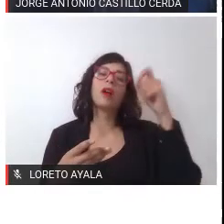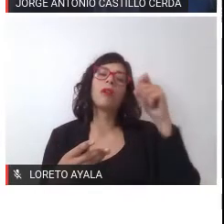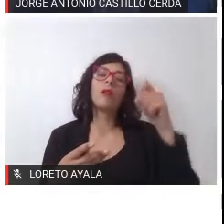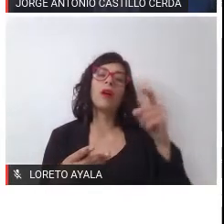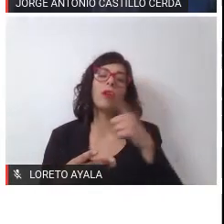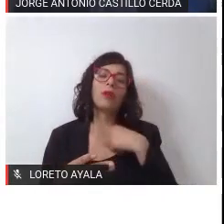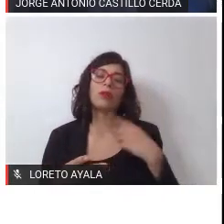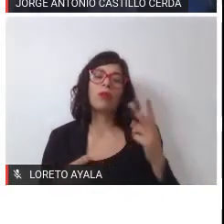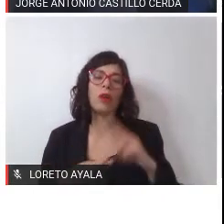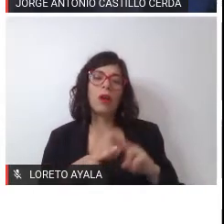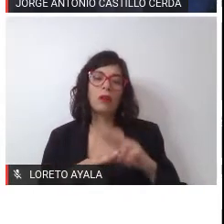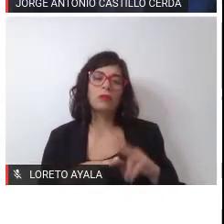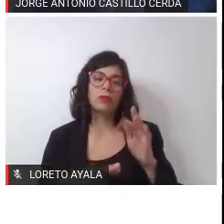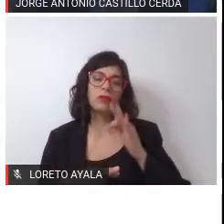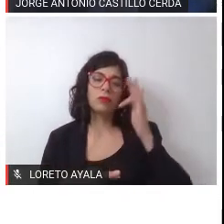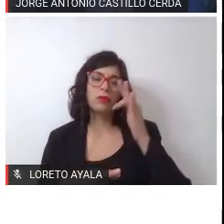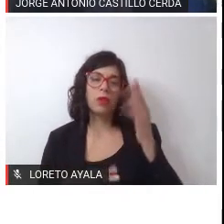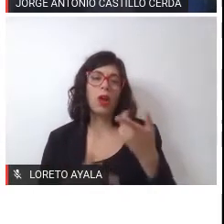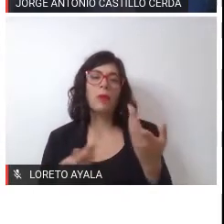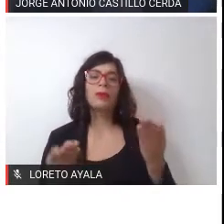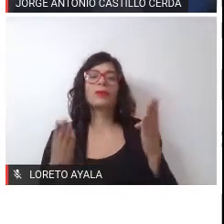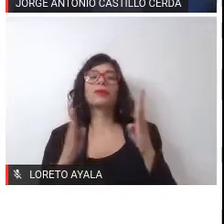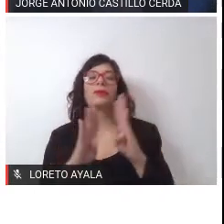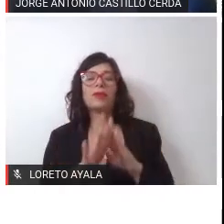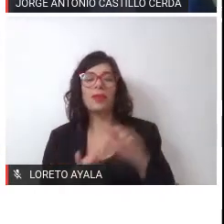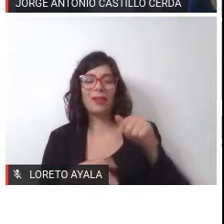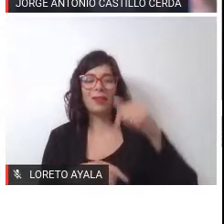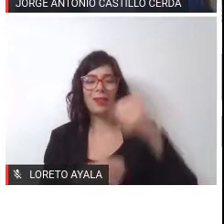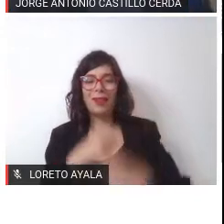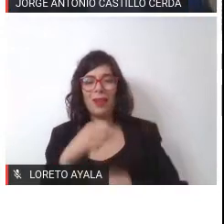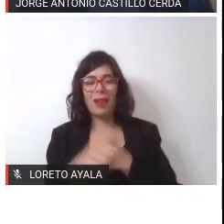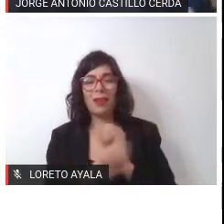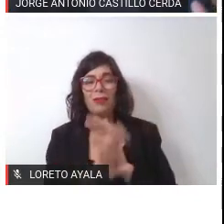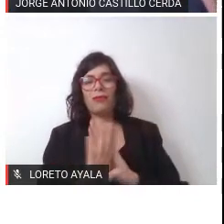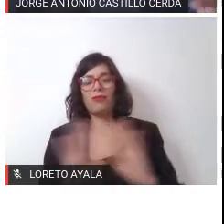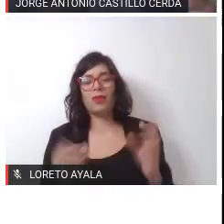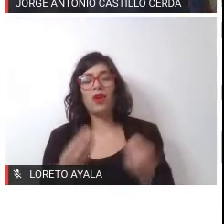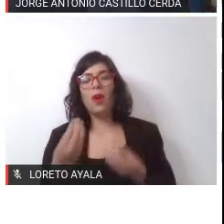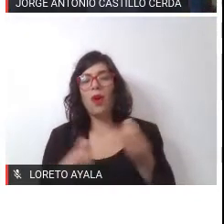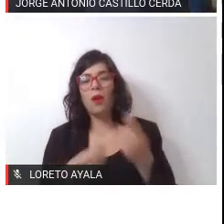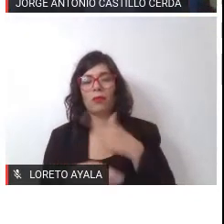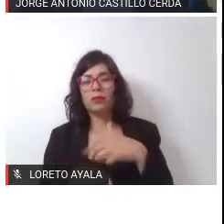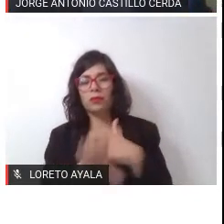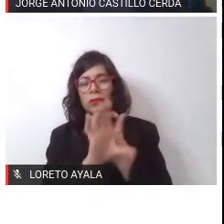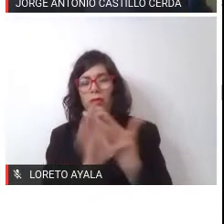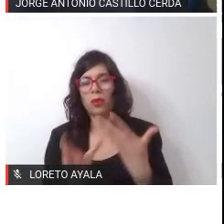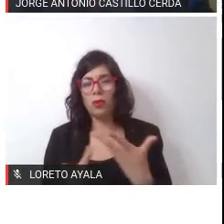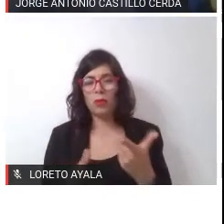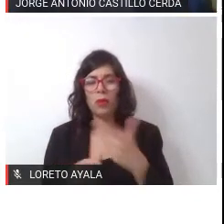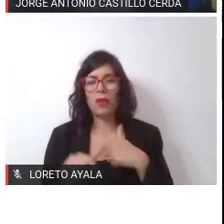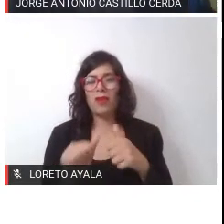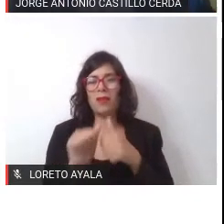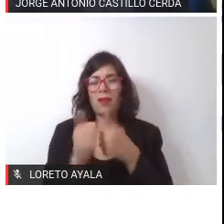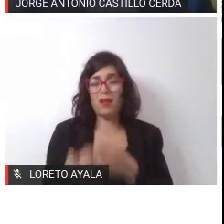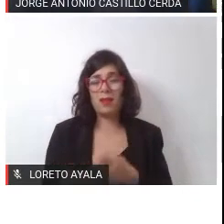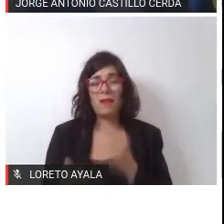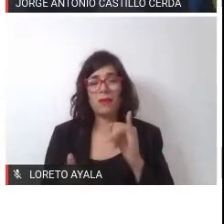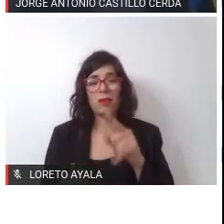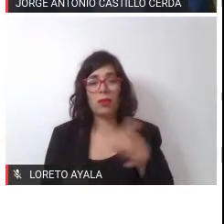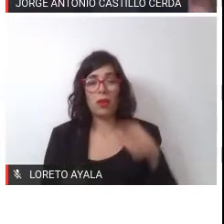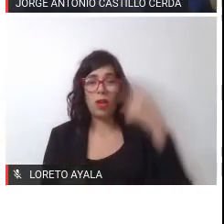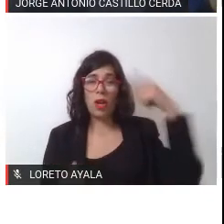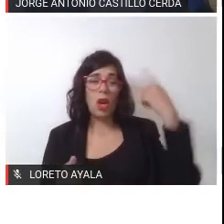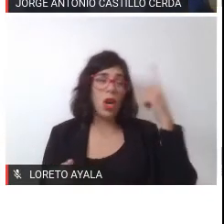distancia para cerrar este año en educación remota? Es un desafío. No se vuelvan locos, no sean tan